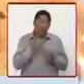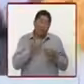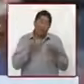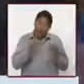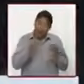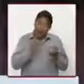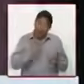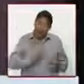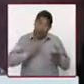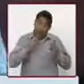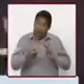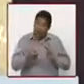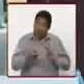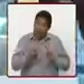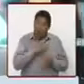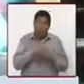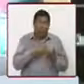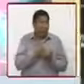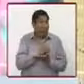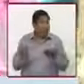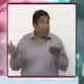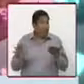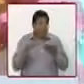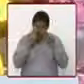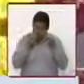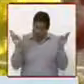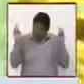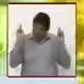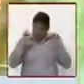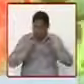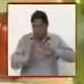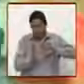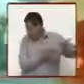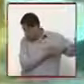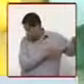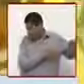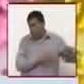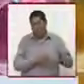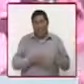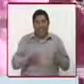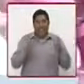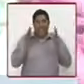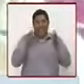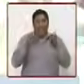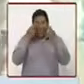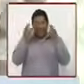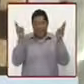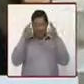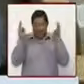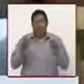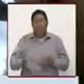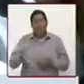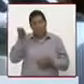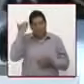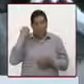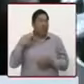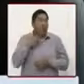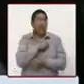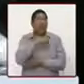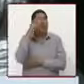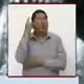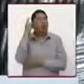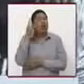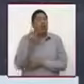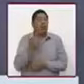pues vayan reemplazando y el Halloween desplazando las cosas y tradiciones que nosotros tenemos en